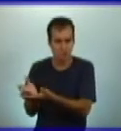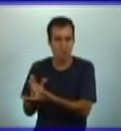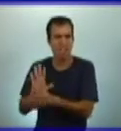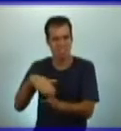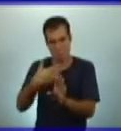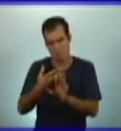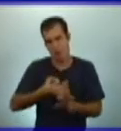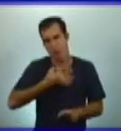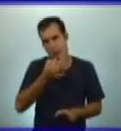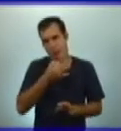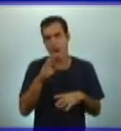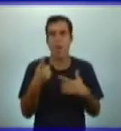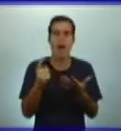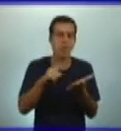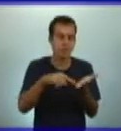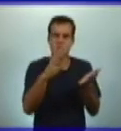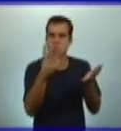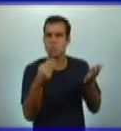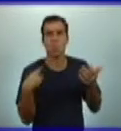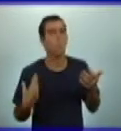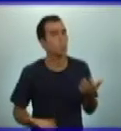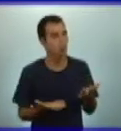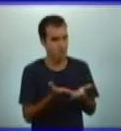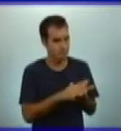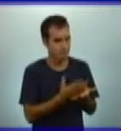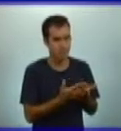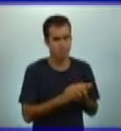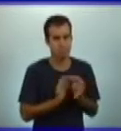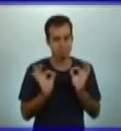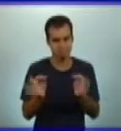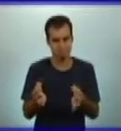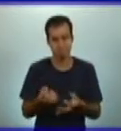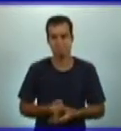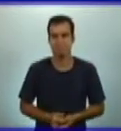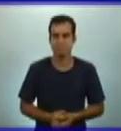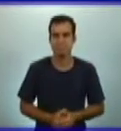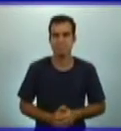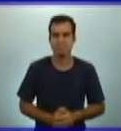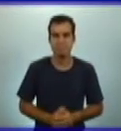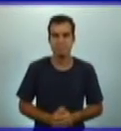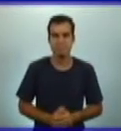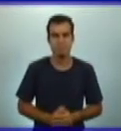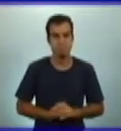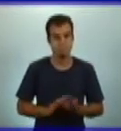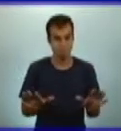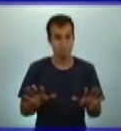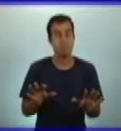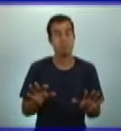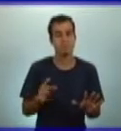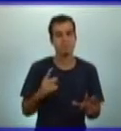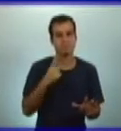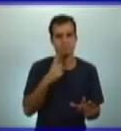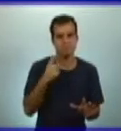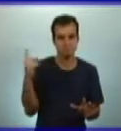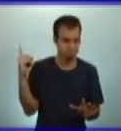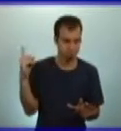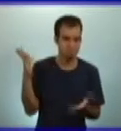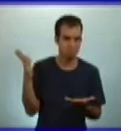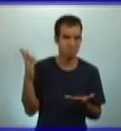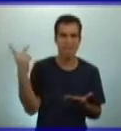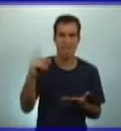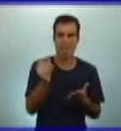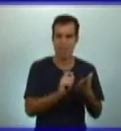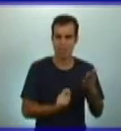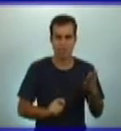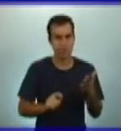cuales pueden trabajar durante esta semana hasta el próximo viernes. Bueno, sin más, veamos los ejercicios que yo les propongo un poco